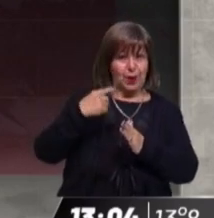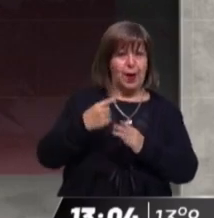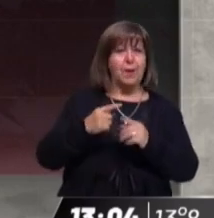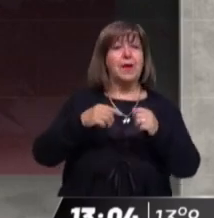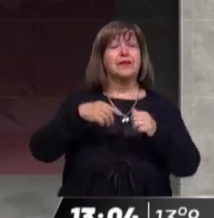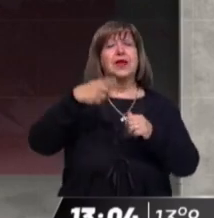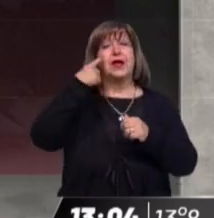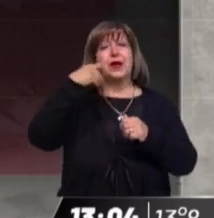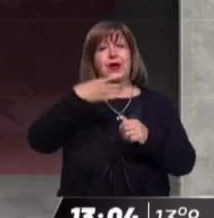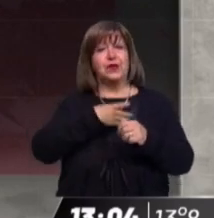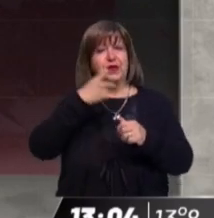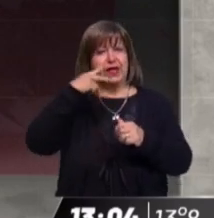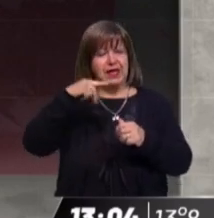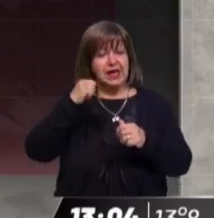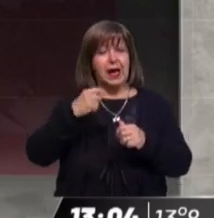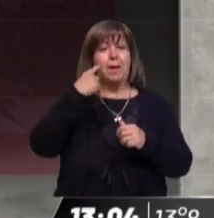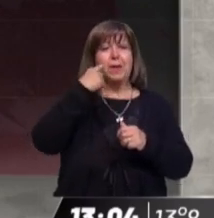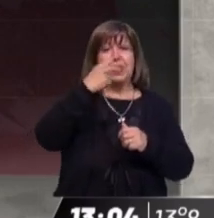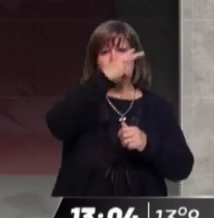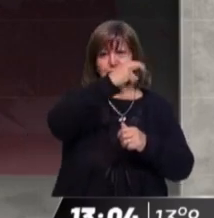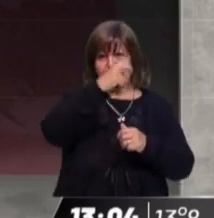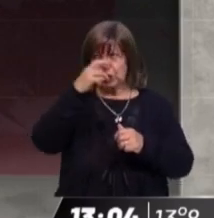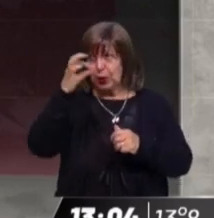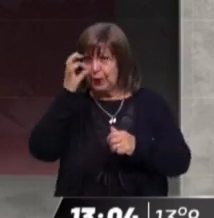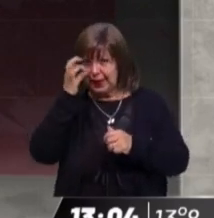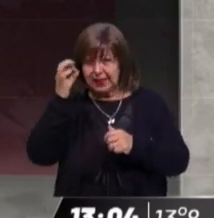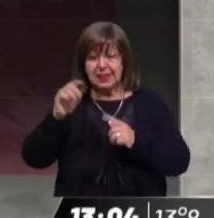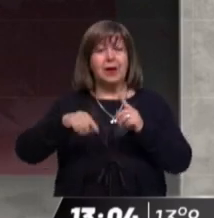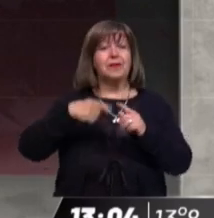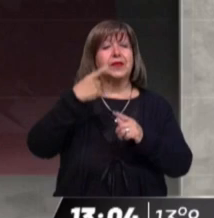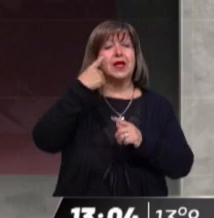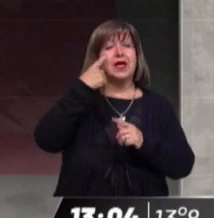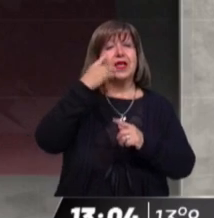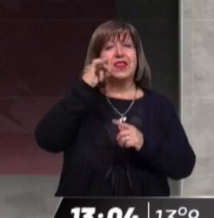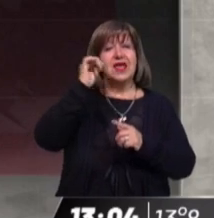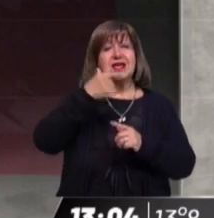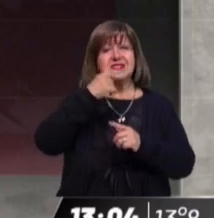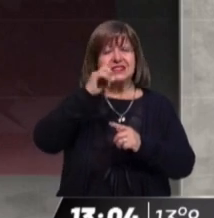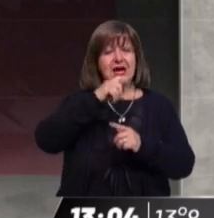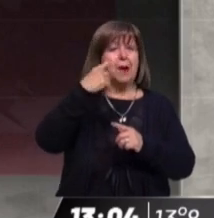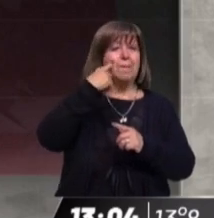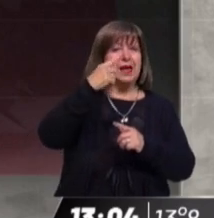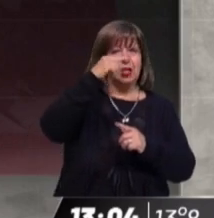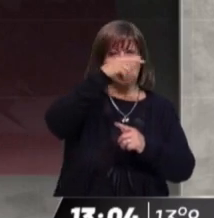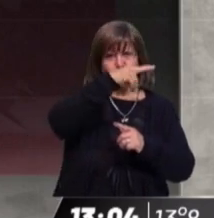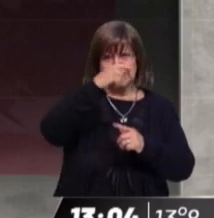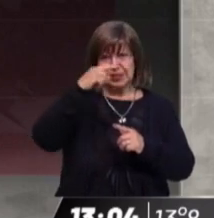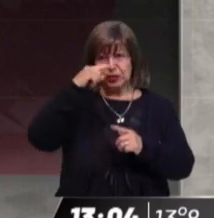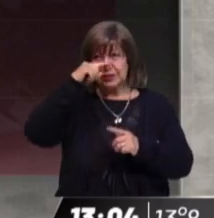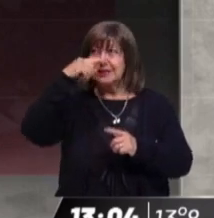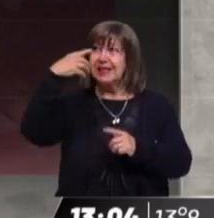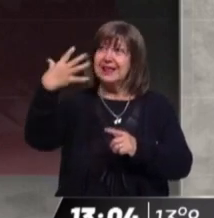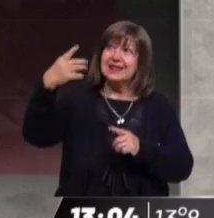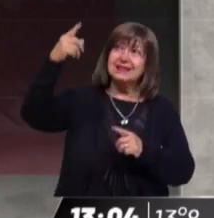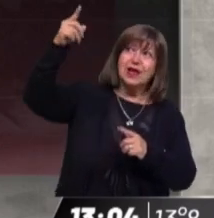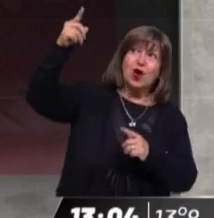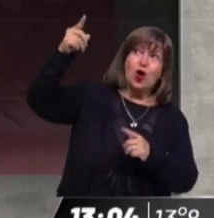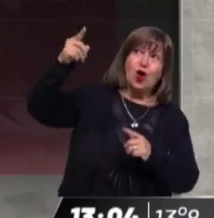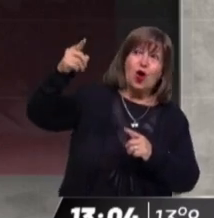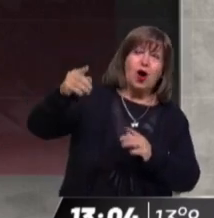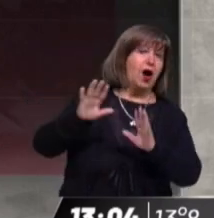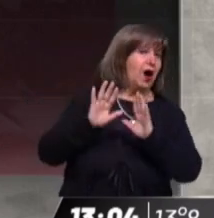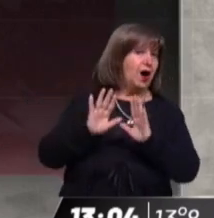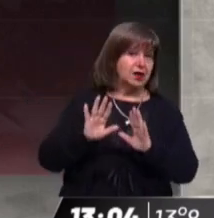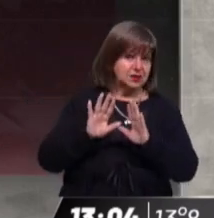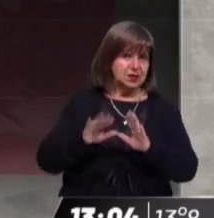litro. La Infinia quedó en 1.220 pesos por litro. Infinia Diesel, 1.275 valores por litro, que ya rigen a